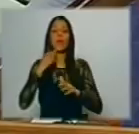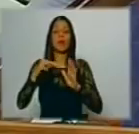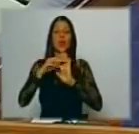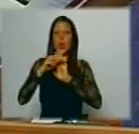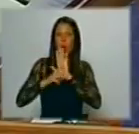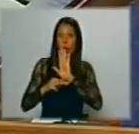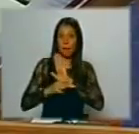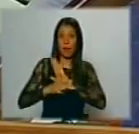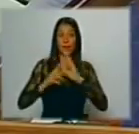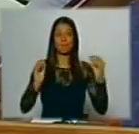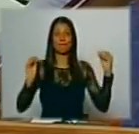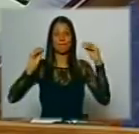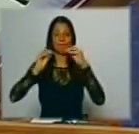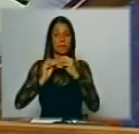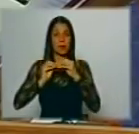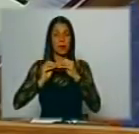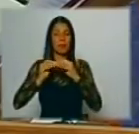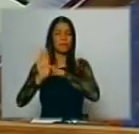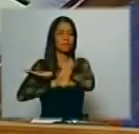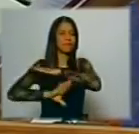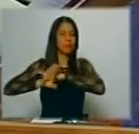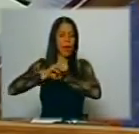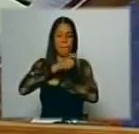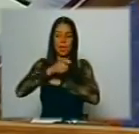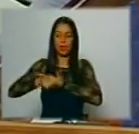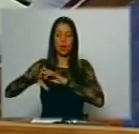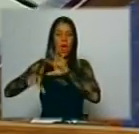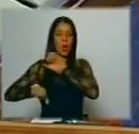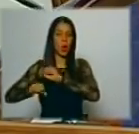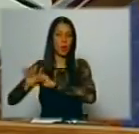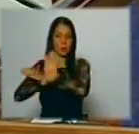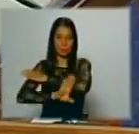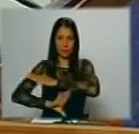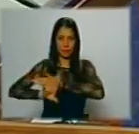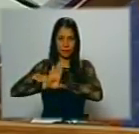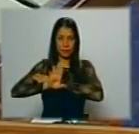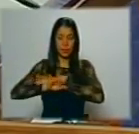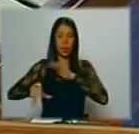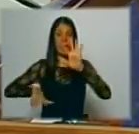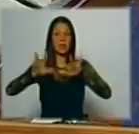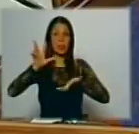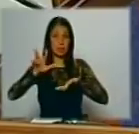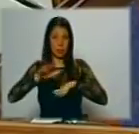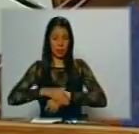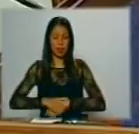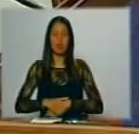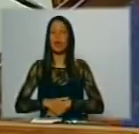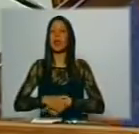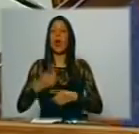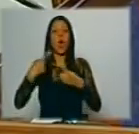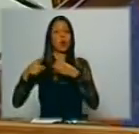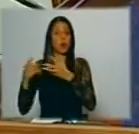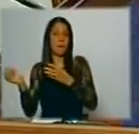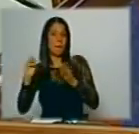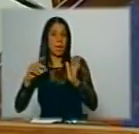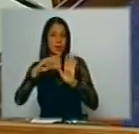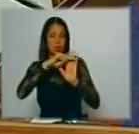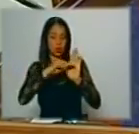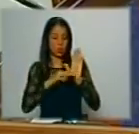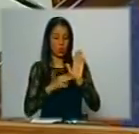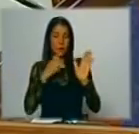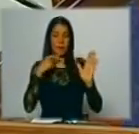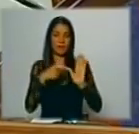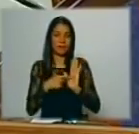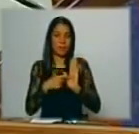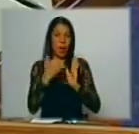medidas necesarias y adecuadas para la protección y defensa de los derechos socioeconómicos. 13. Las demás establecidas en esta ley constitucional y en